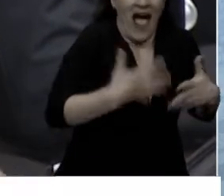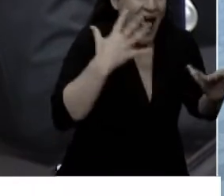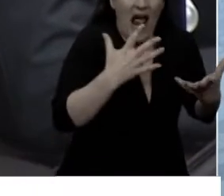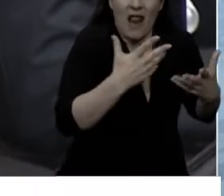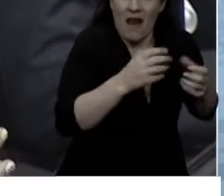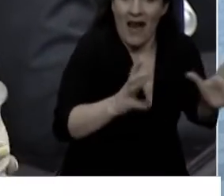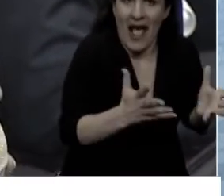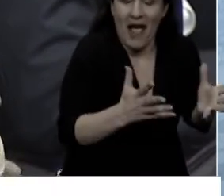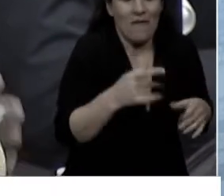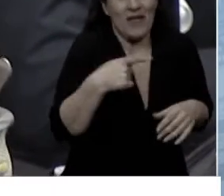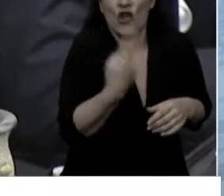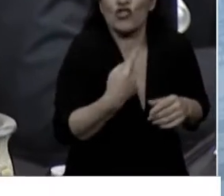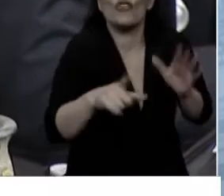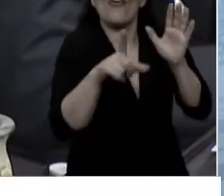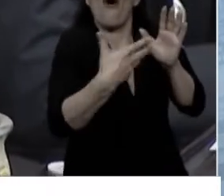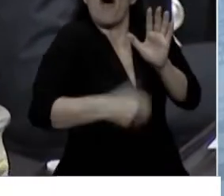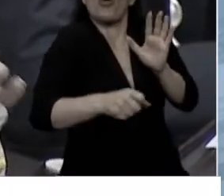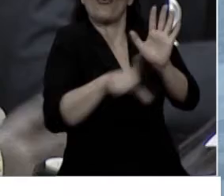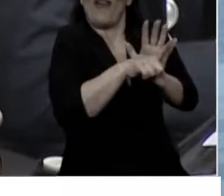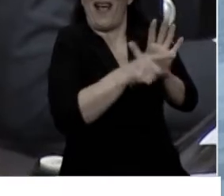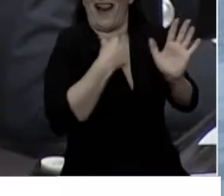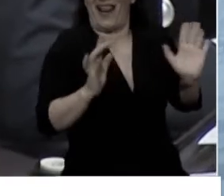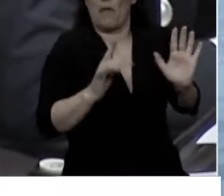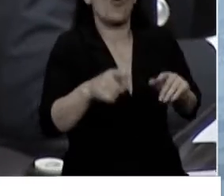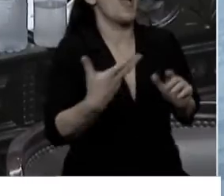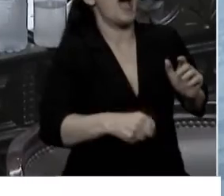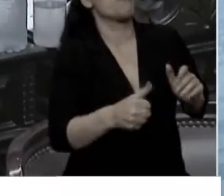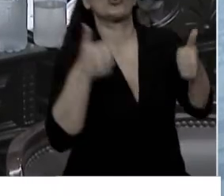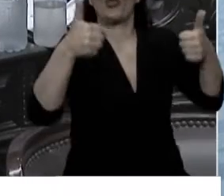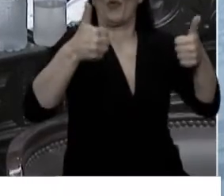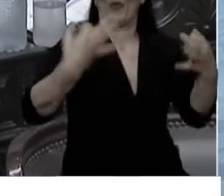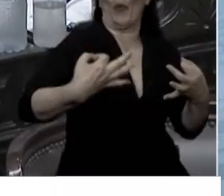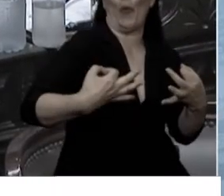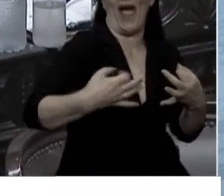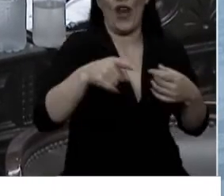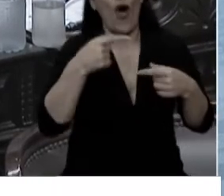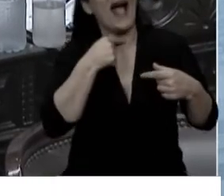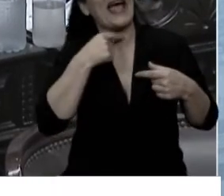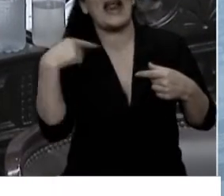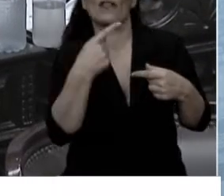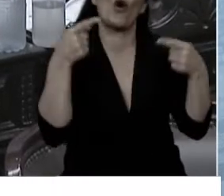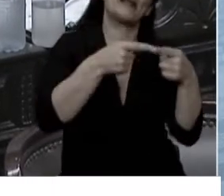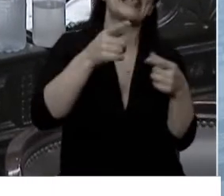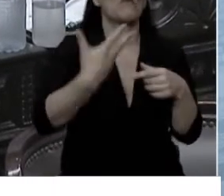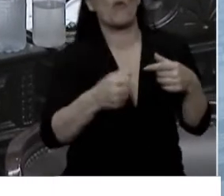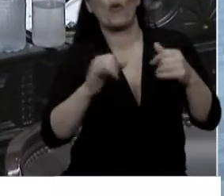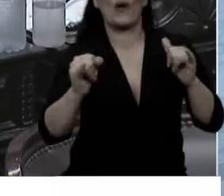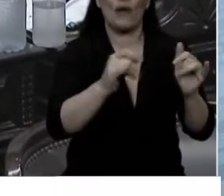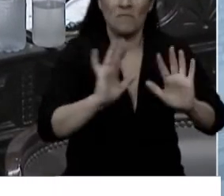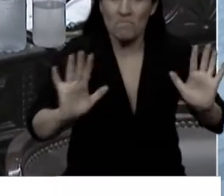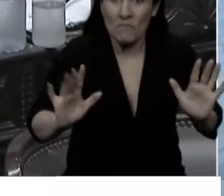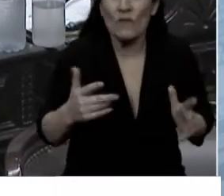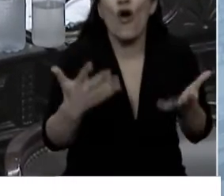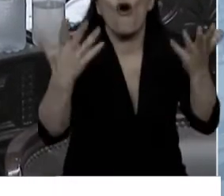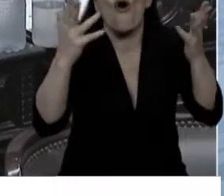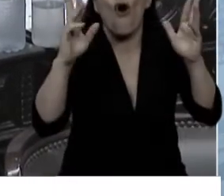Venimos a legalizar el aborto, no venimos a aprobar que el aborto sea bueno o que es el objetivo. No queremos. Ojalá cada vez en la Argentina